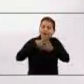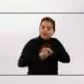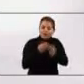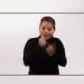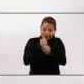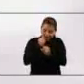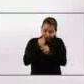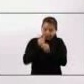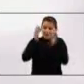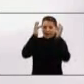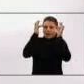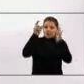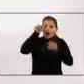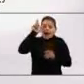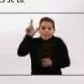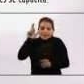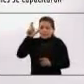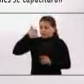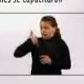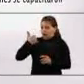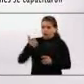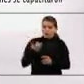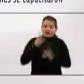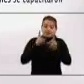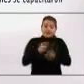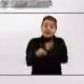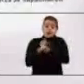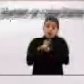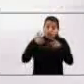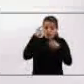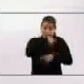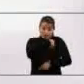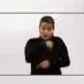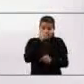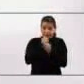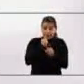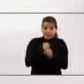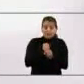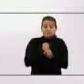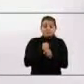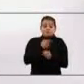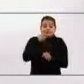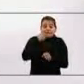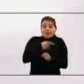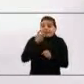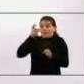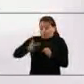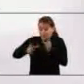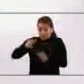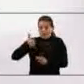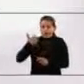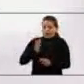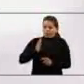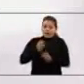dirigida a formar y capacitar a nuestros jóvenes a través del Instituto Nacional de Empleo y Formación Profesional para lograr que